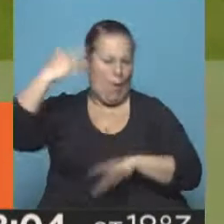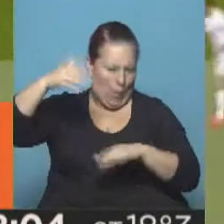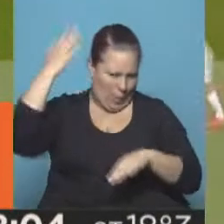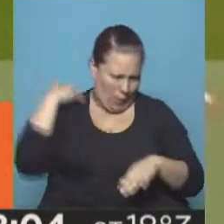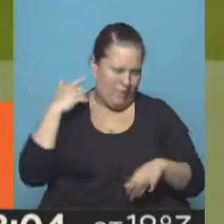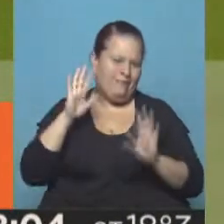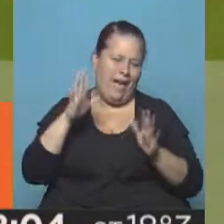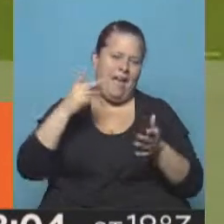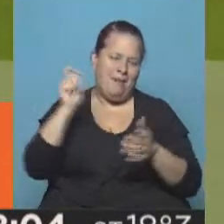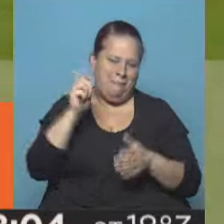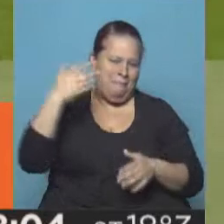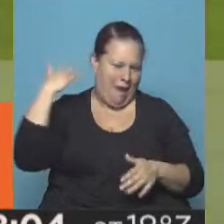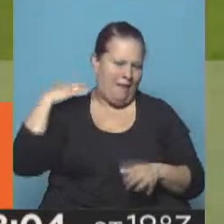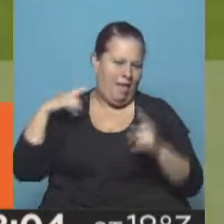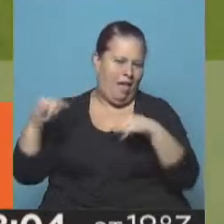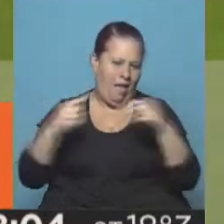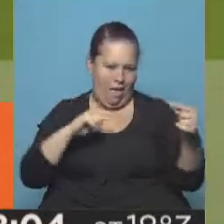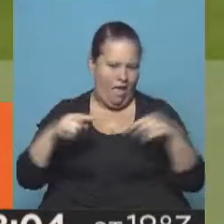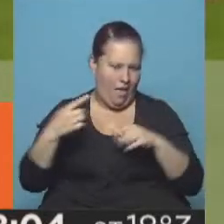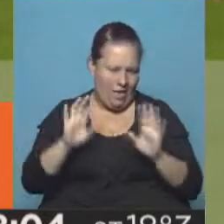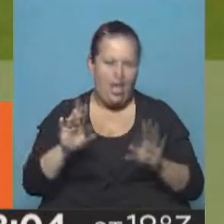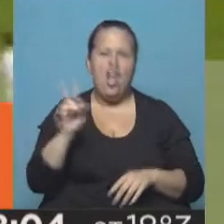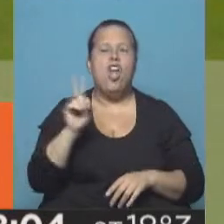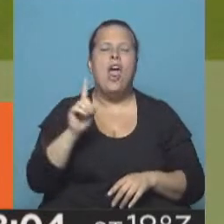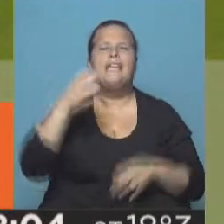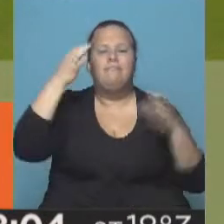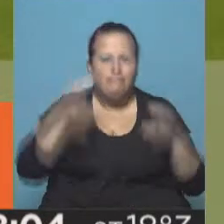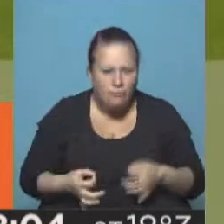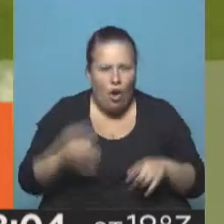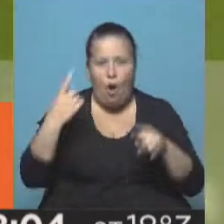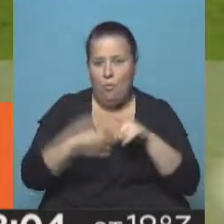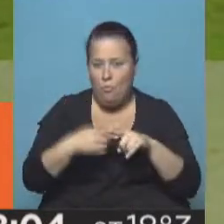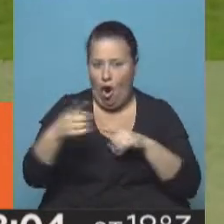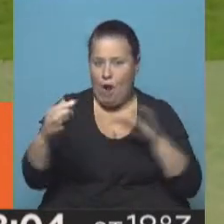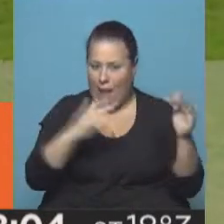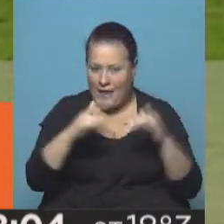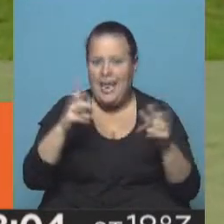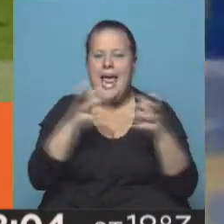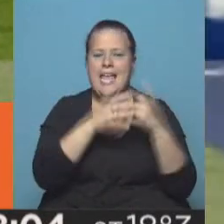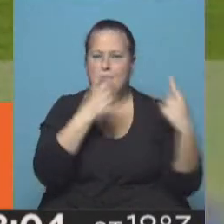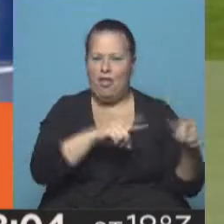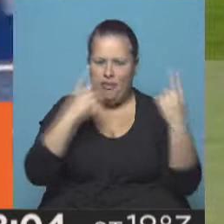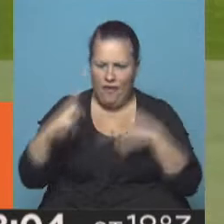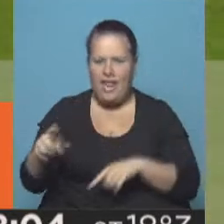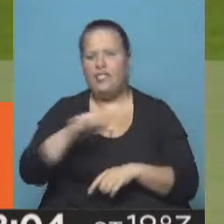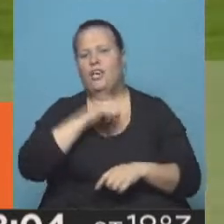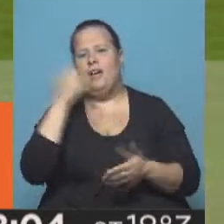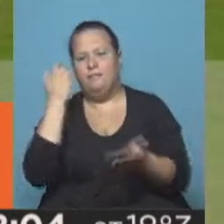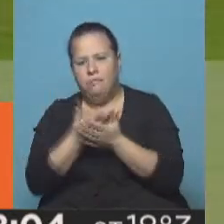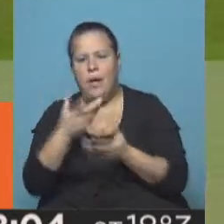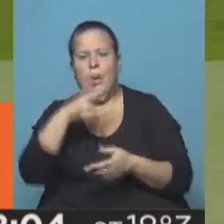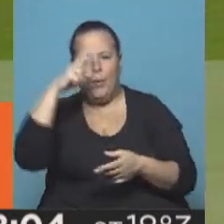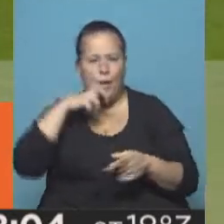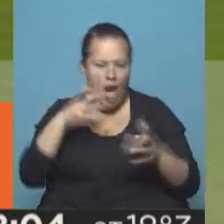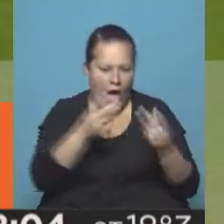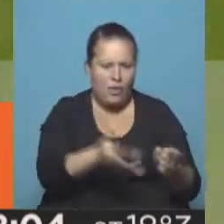que tiene algunos meses ya en su haber este cruce, que no tiene que ver específicamente con lo que sucedió. Jugaban para equipos distintos, hubo un golpe, lo levantaba Verón,